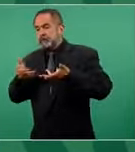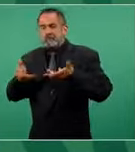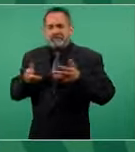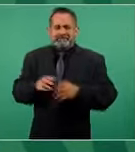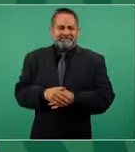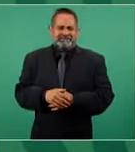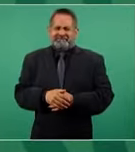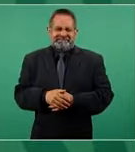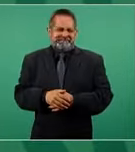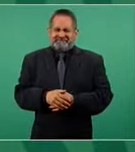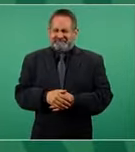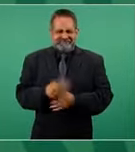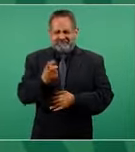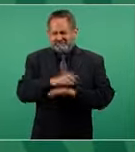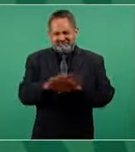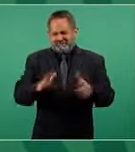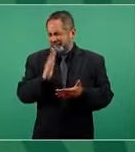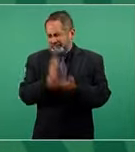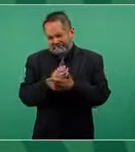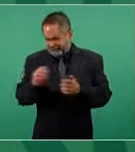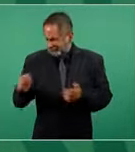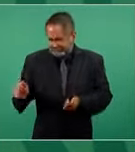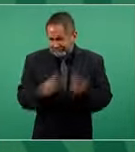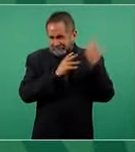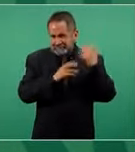Eso ya también al carajo,